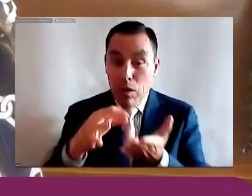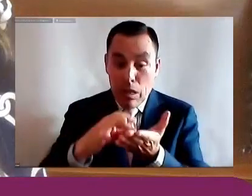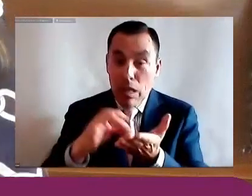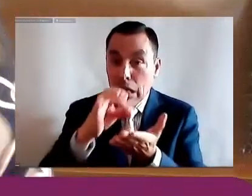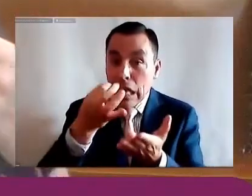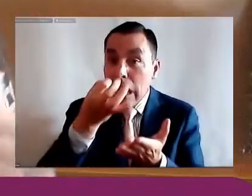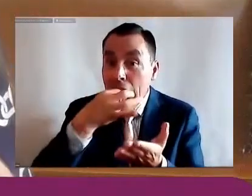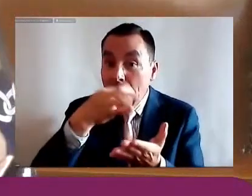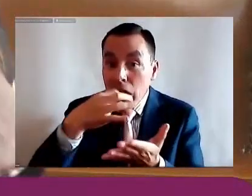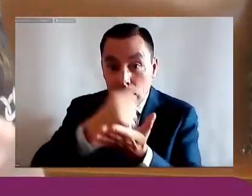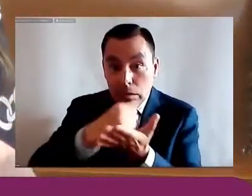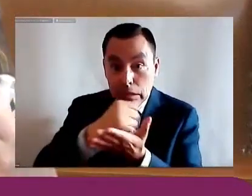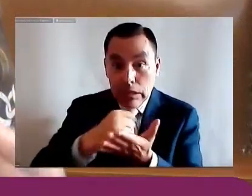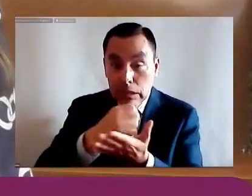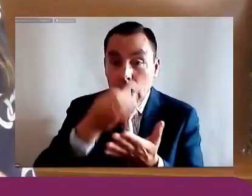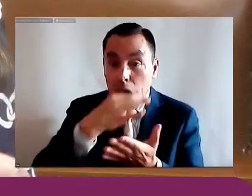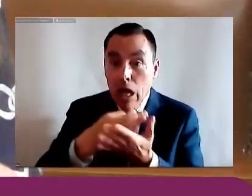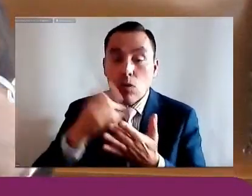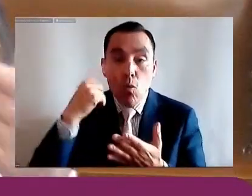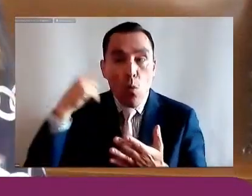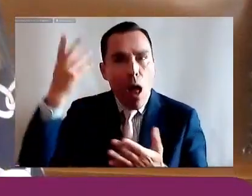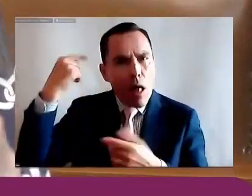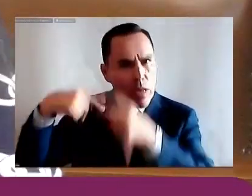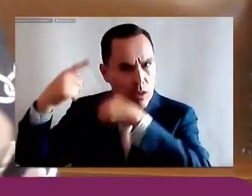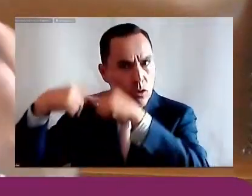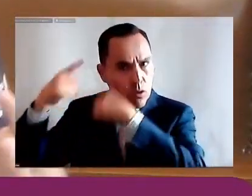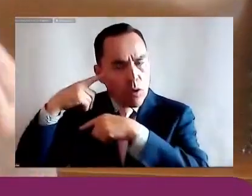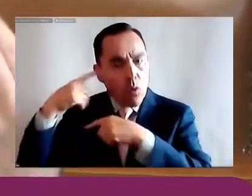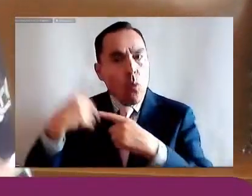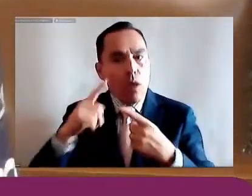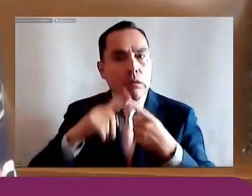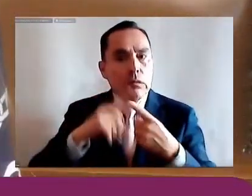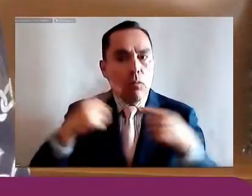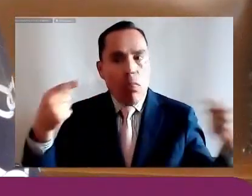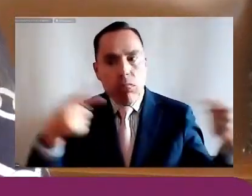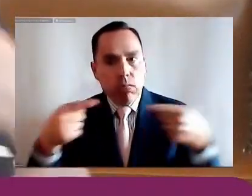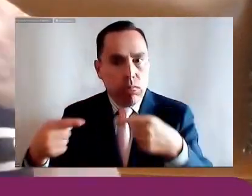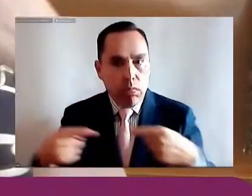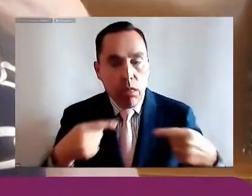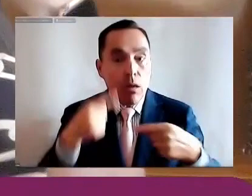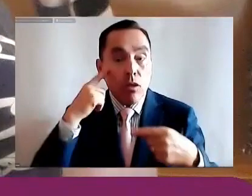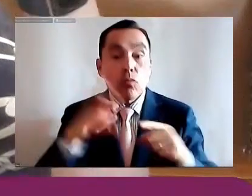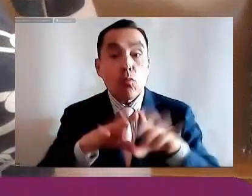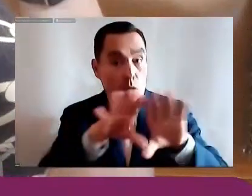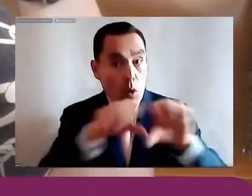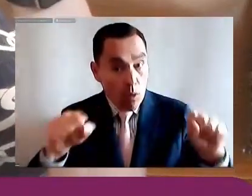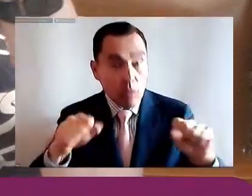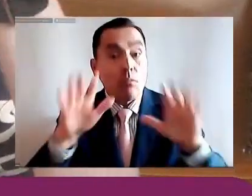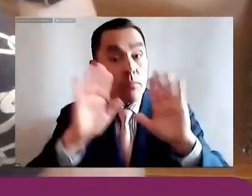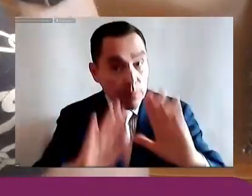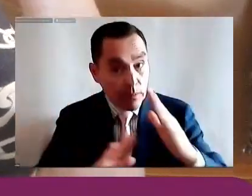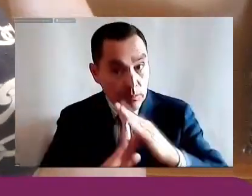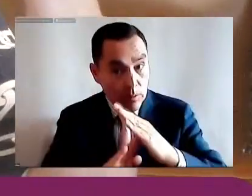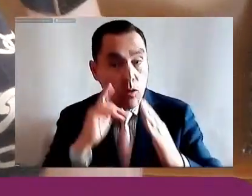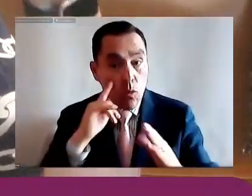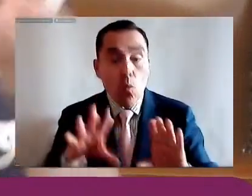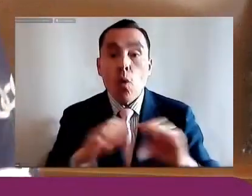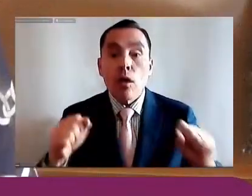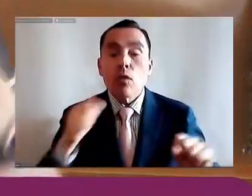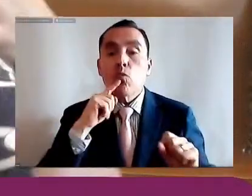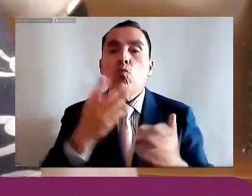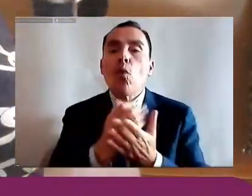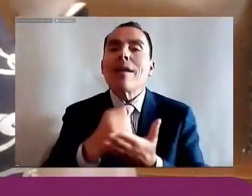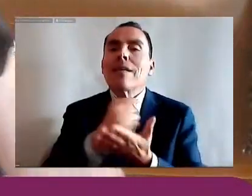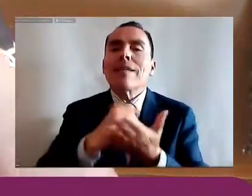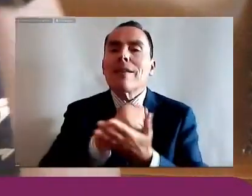fueron casos masivos, ¿verdad? O sea, litigación masiva, que por supuesto que terminó en acuerdo, pero típicamente contra el laboratorio Bayer, hace unos años